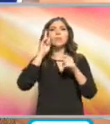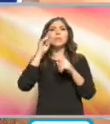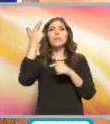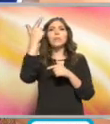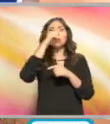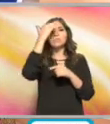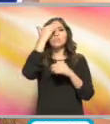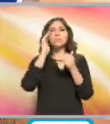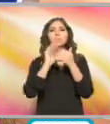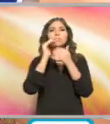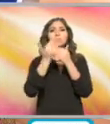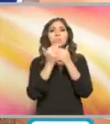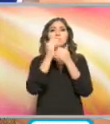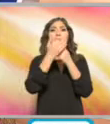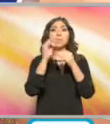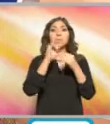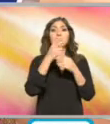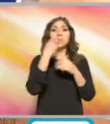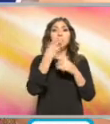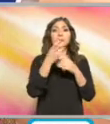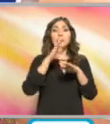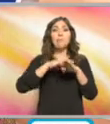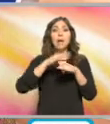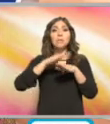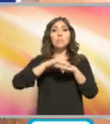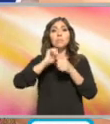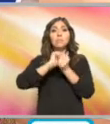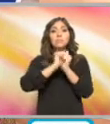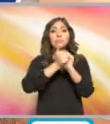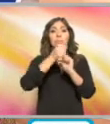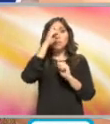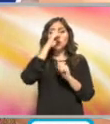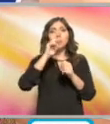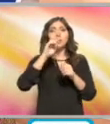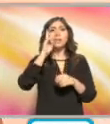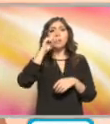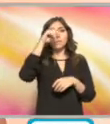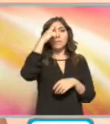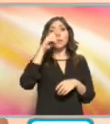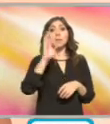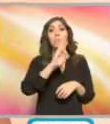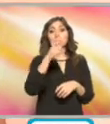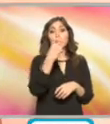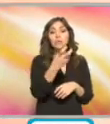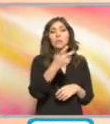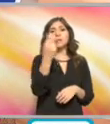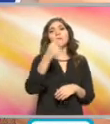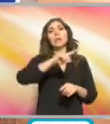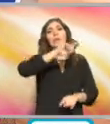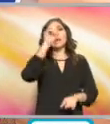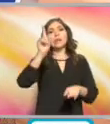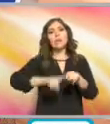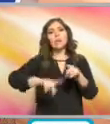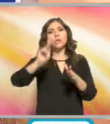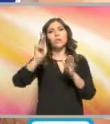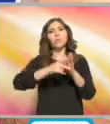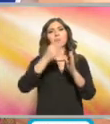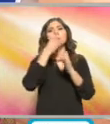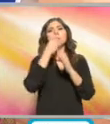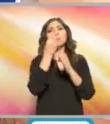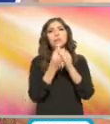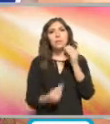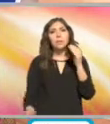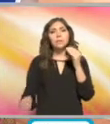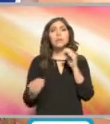deformaciones. Ah. Y si esta deformación va avanzando, se nota. Y en este caso Claro. se quita de nuevo. Sí, lo ideal sería quitarlo, dejar un tiempo al